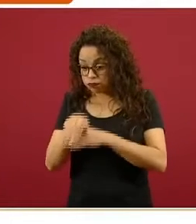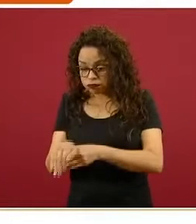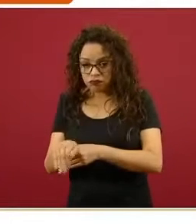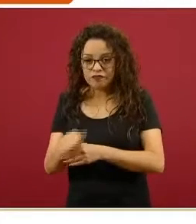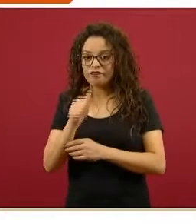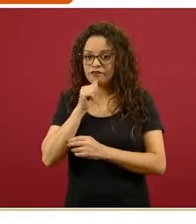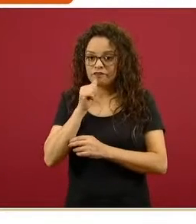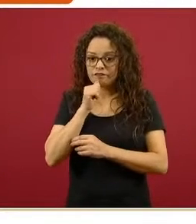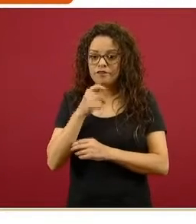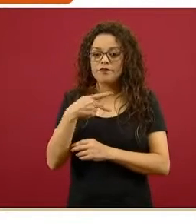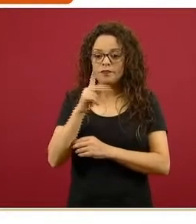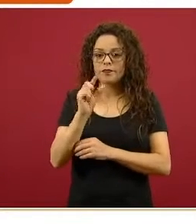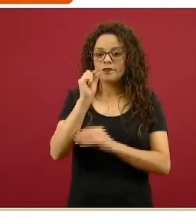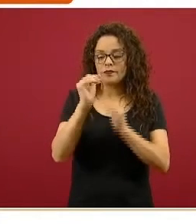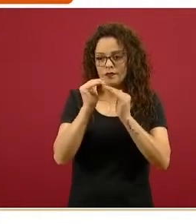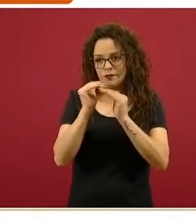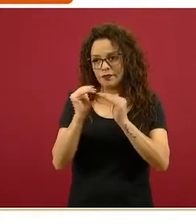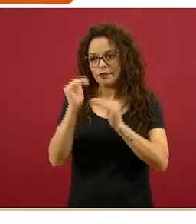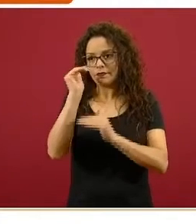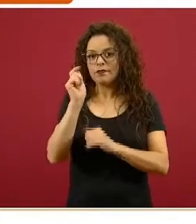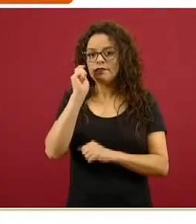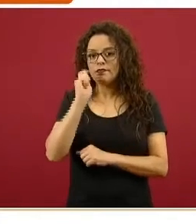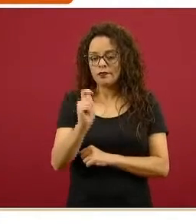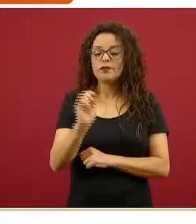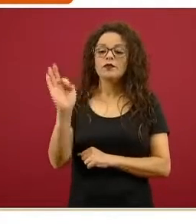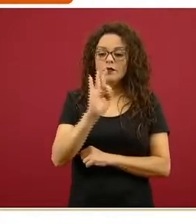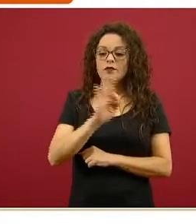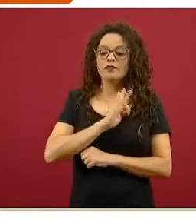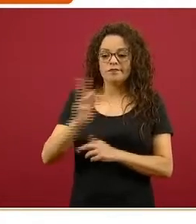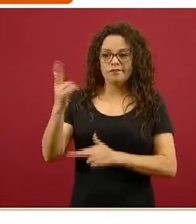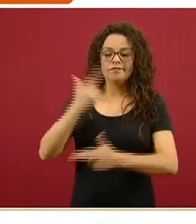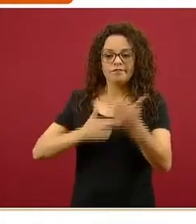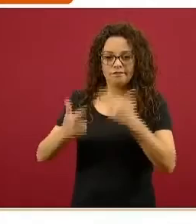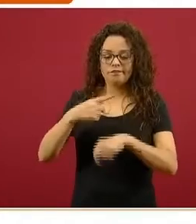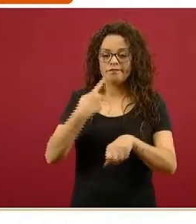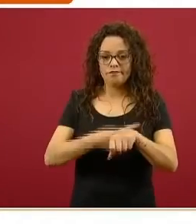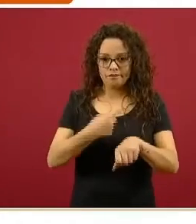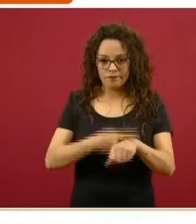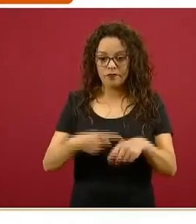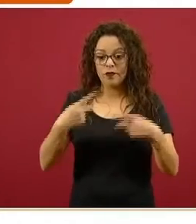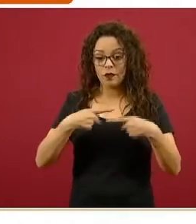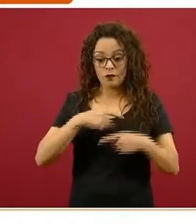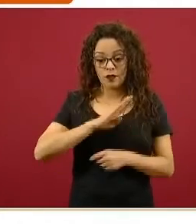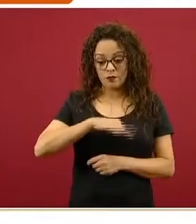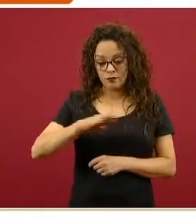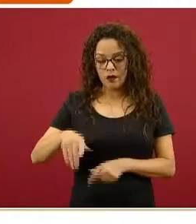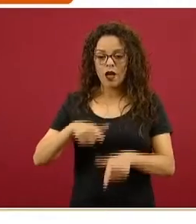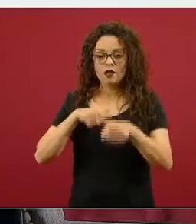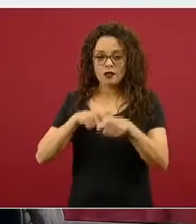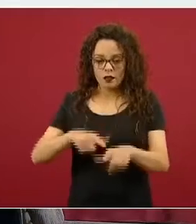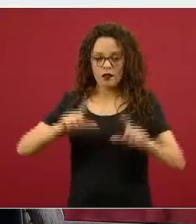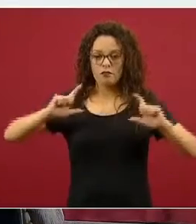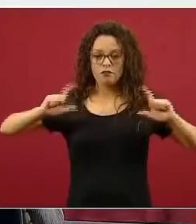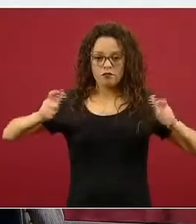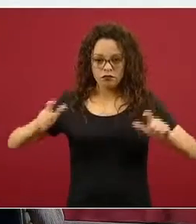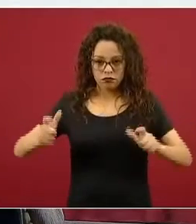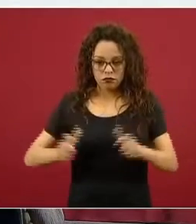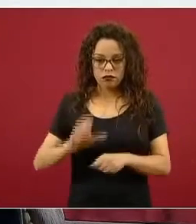claro como señal de rebrote. Las defunciones también siguen en descenso, con un menos